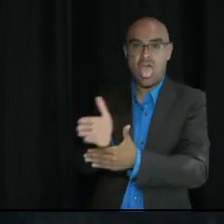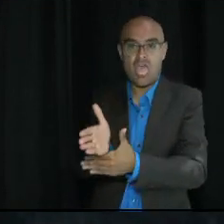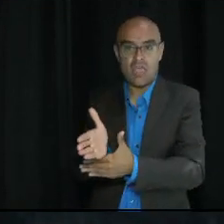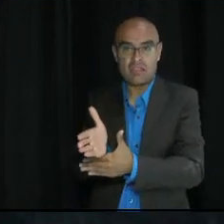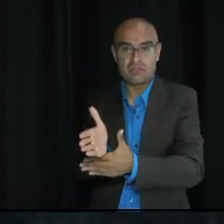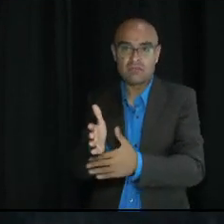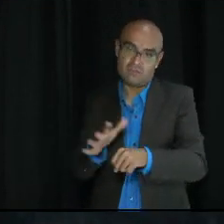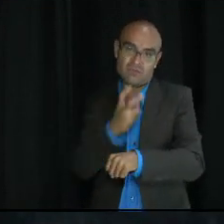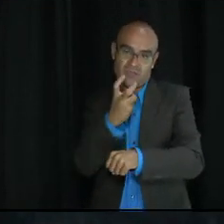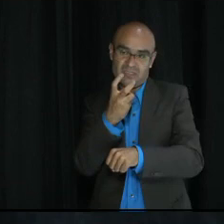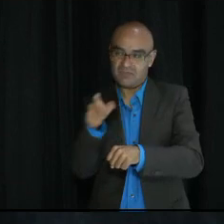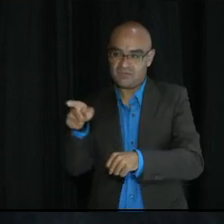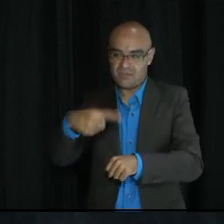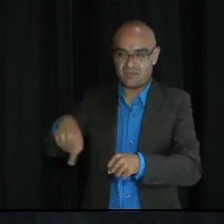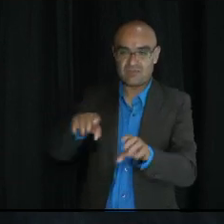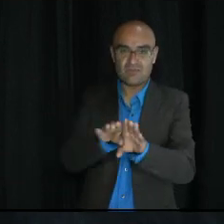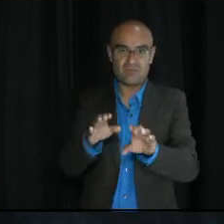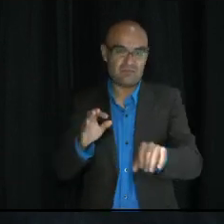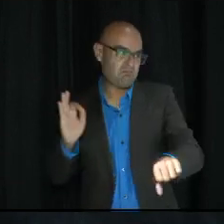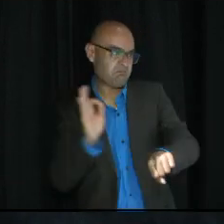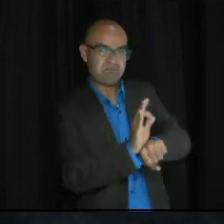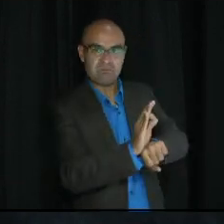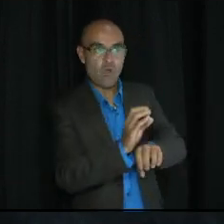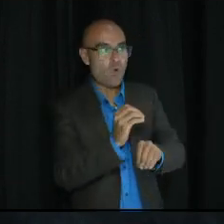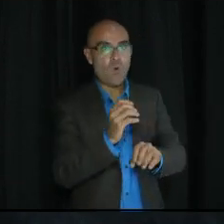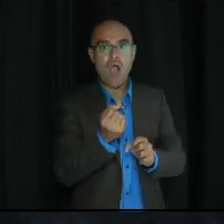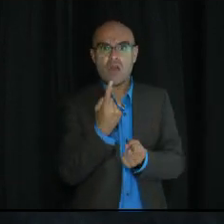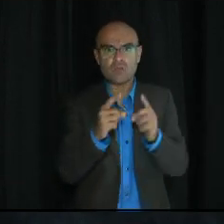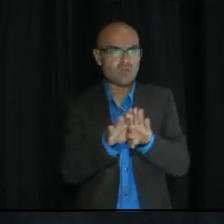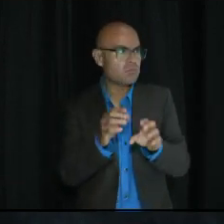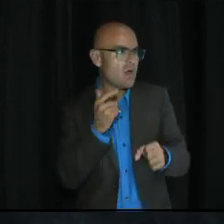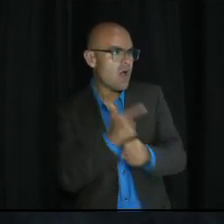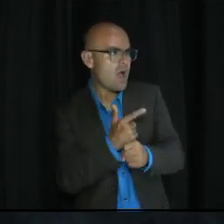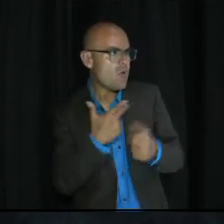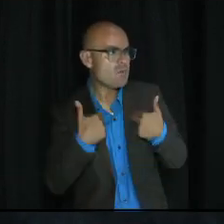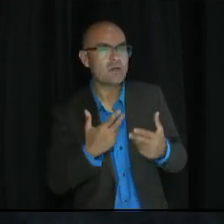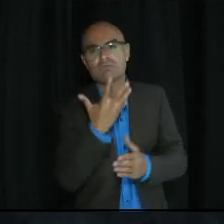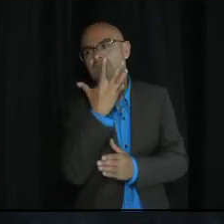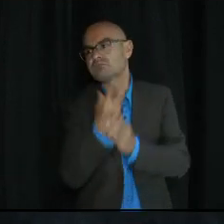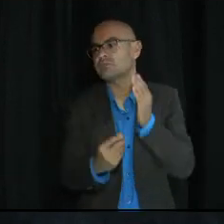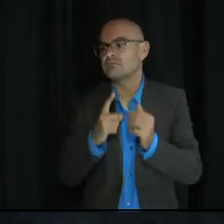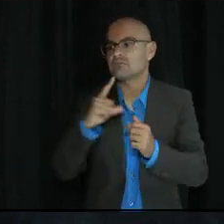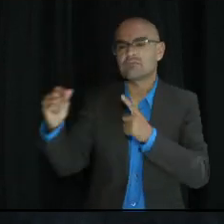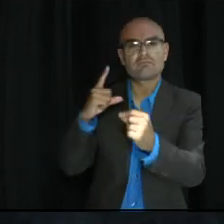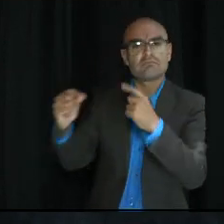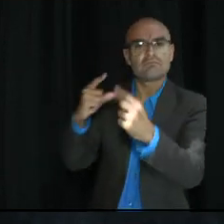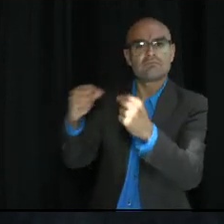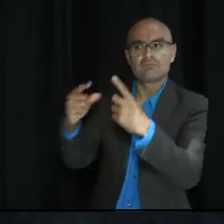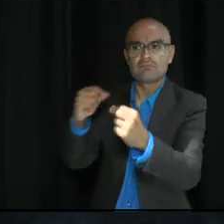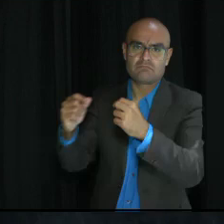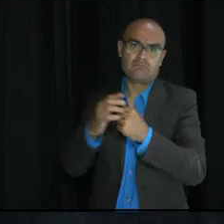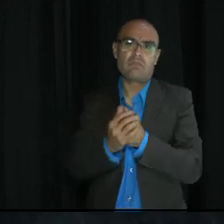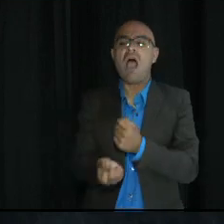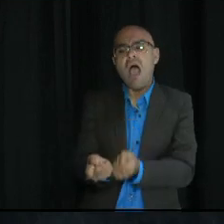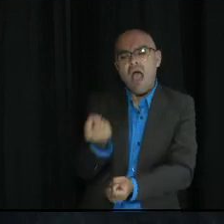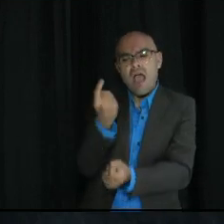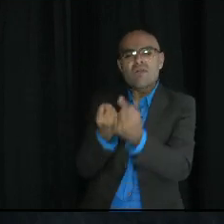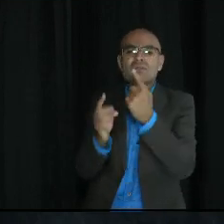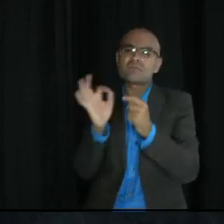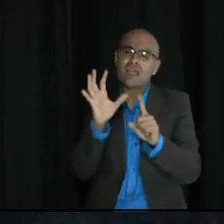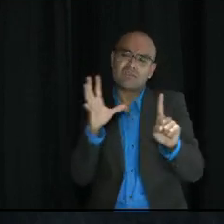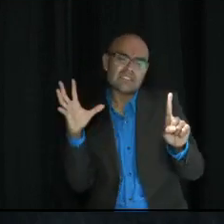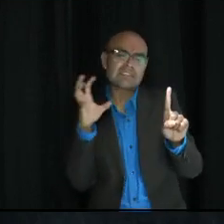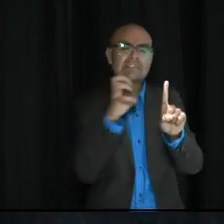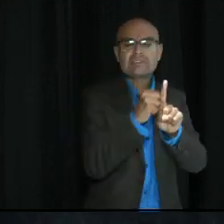mayoría van a tender a huir. Muy pocos serían los que podrían atacar directamente. Okay.